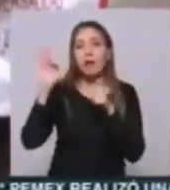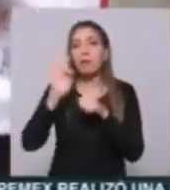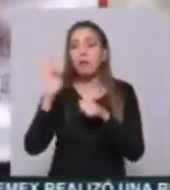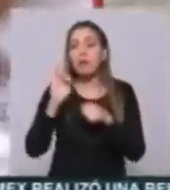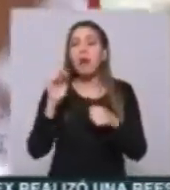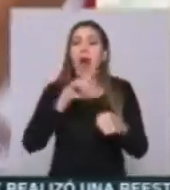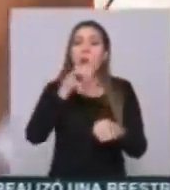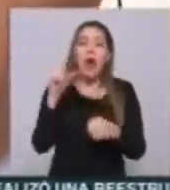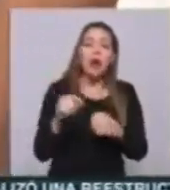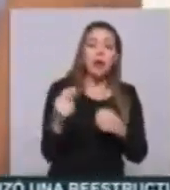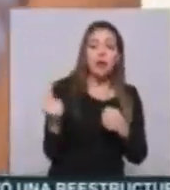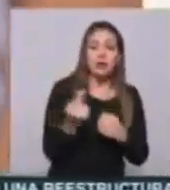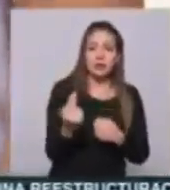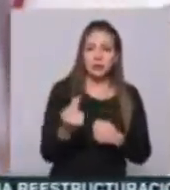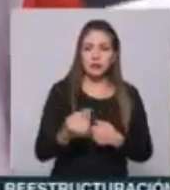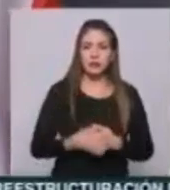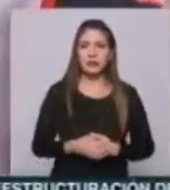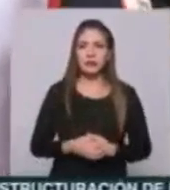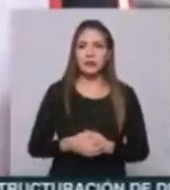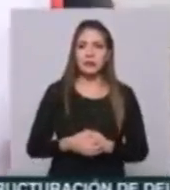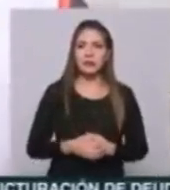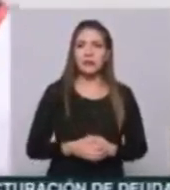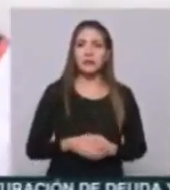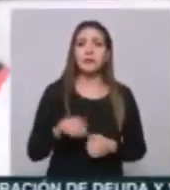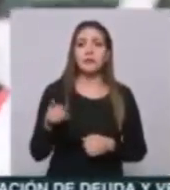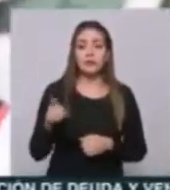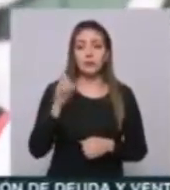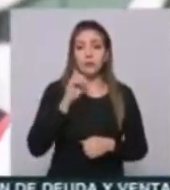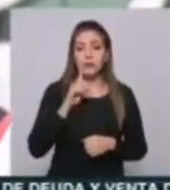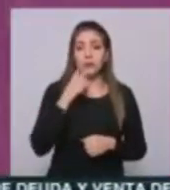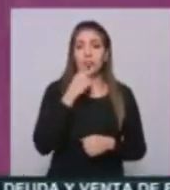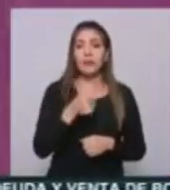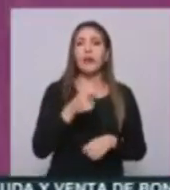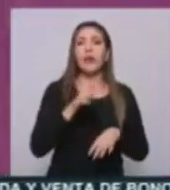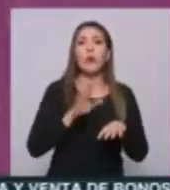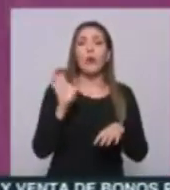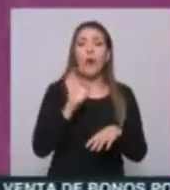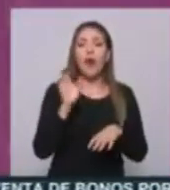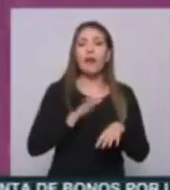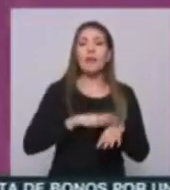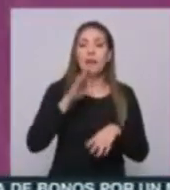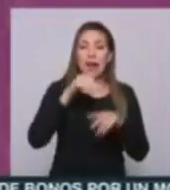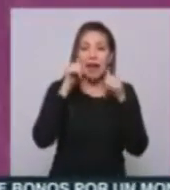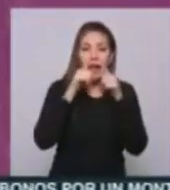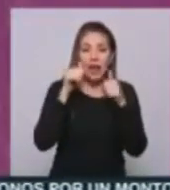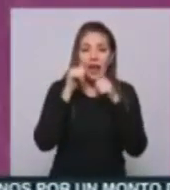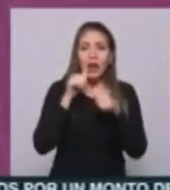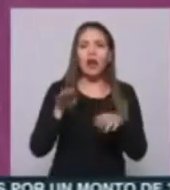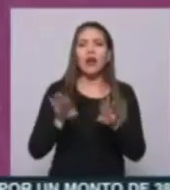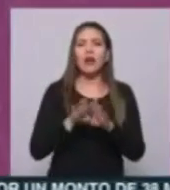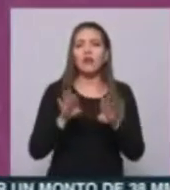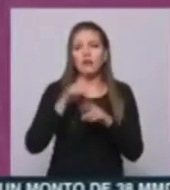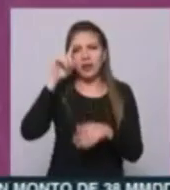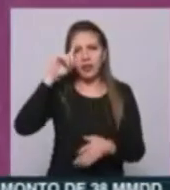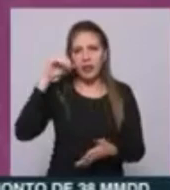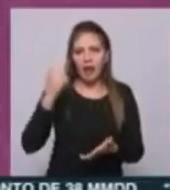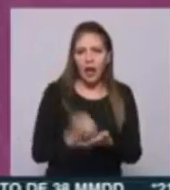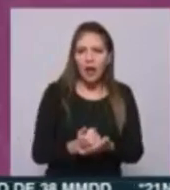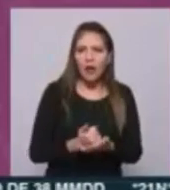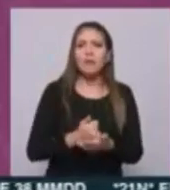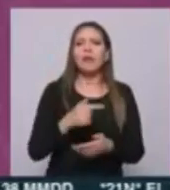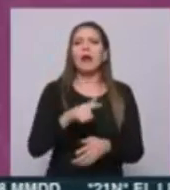necesario. La paramédico señala que en estas fechas entre las lesiones que se atienden se encuentran eventos traumáticos,